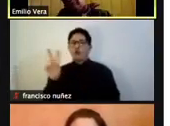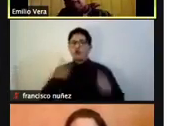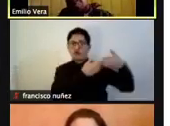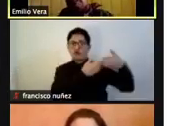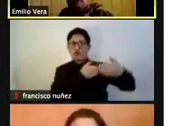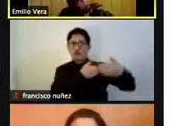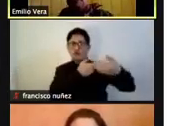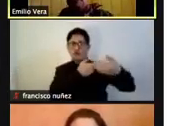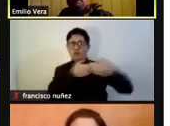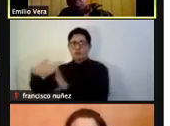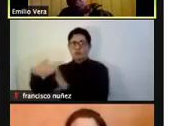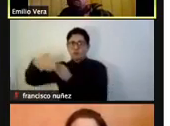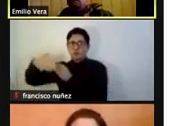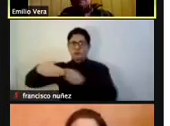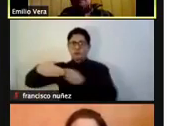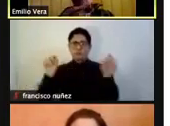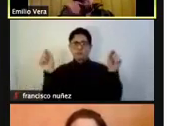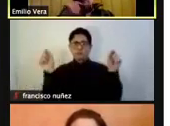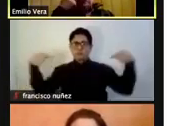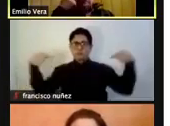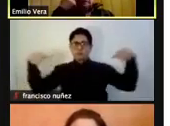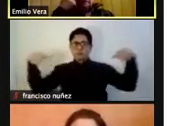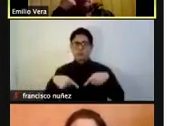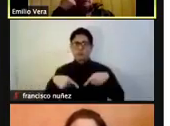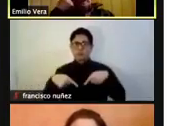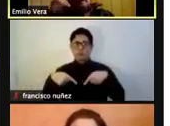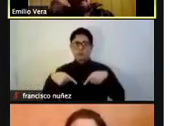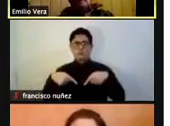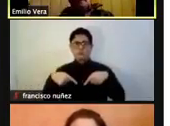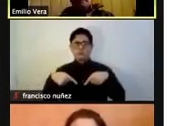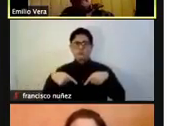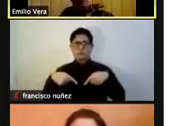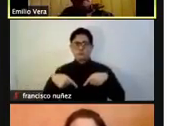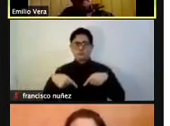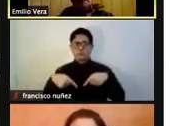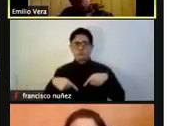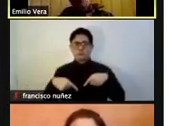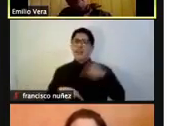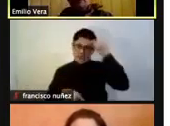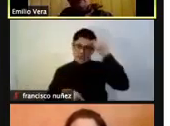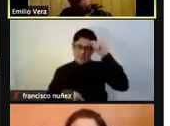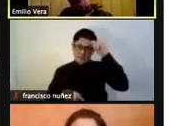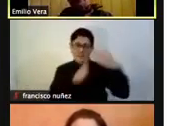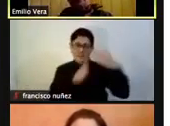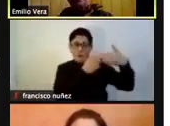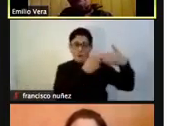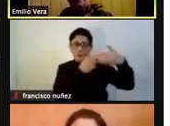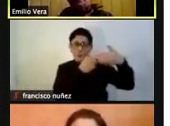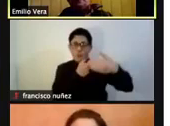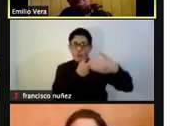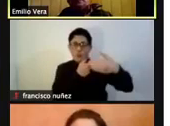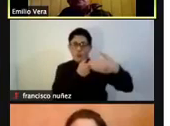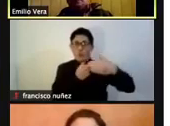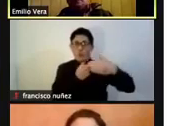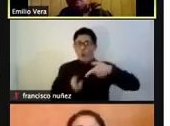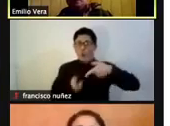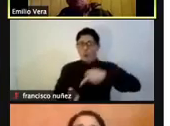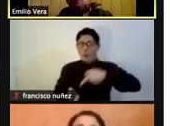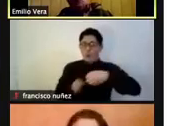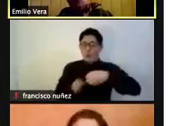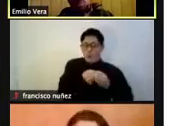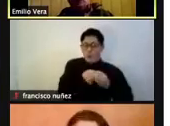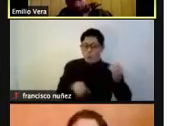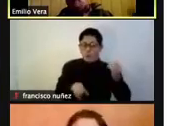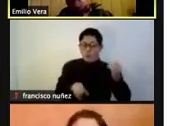hizo en mi tesis. Había dos barcos, uno disparaba y el otro recibía, o los dos disparaban y los dos recibían